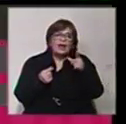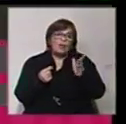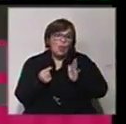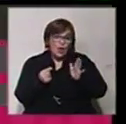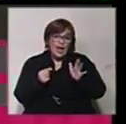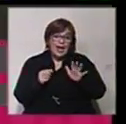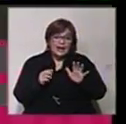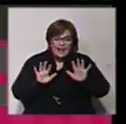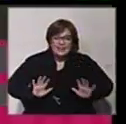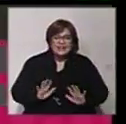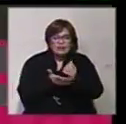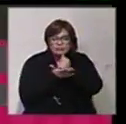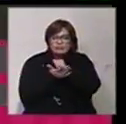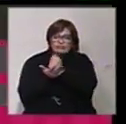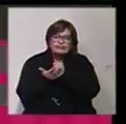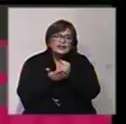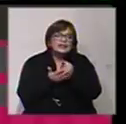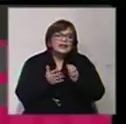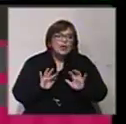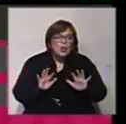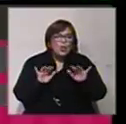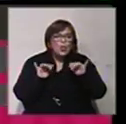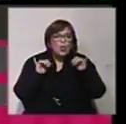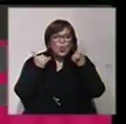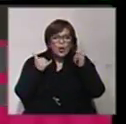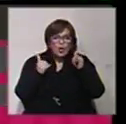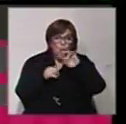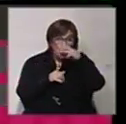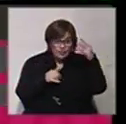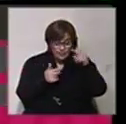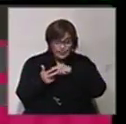tiene cartoons como para videojuegos, como para web.